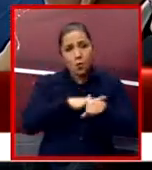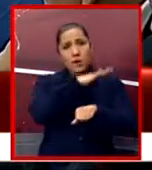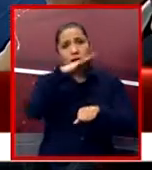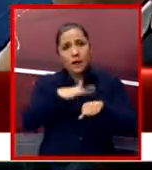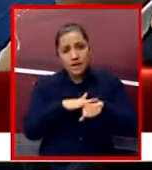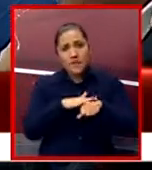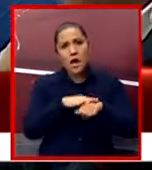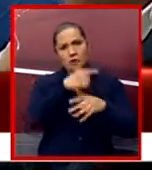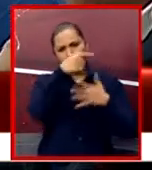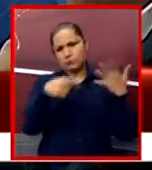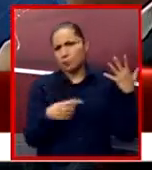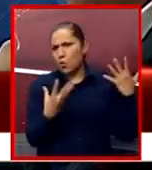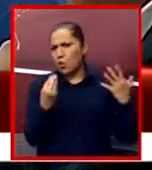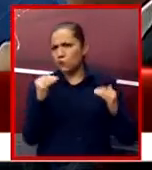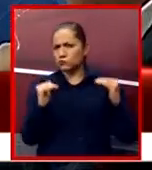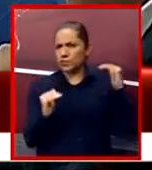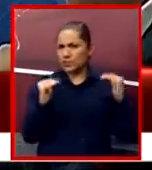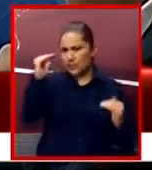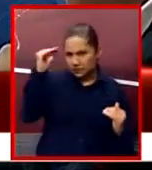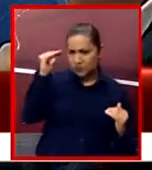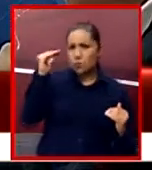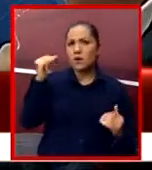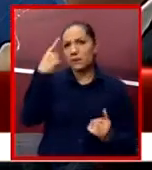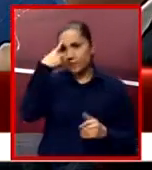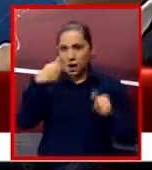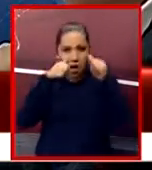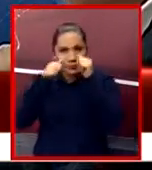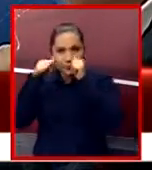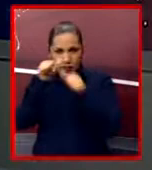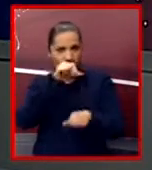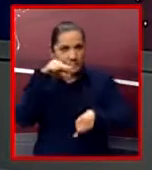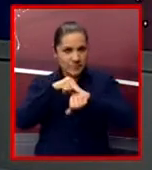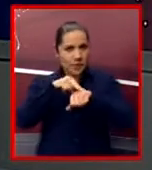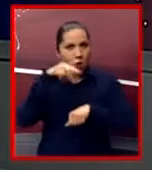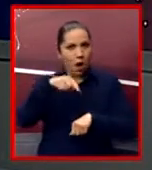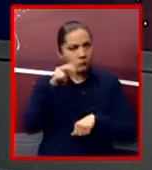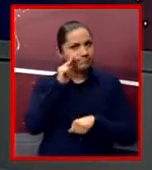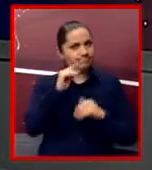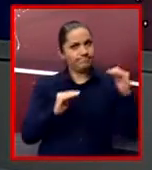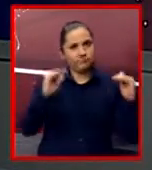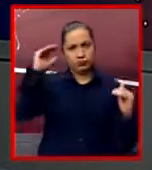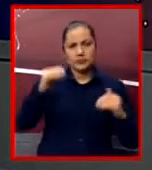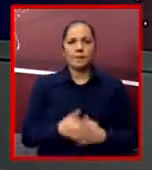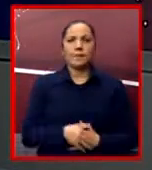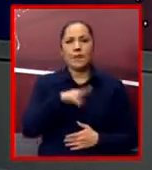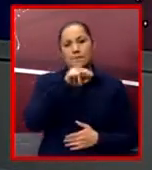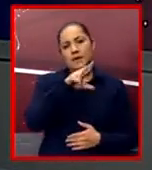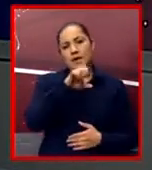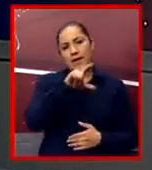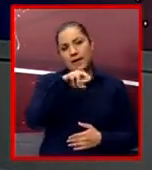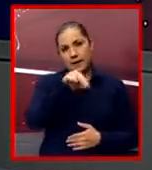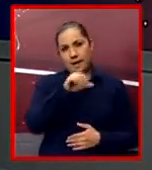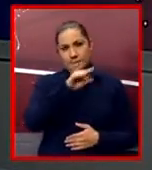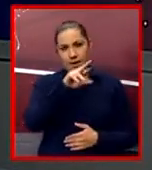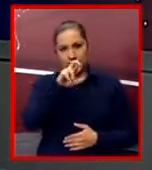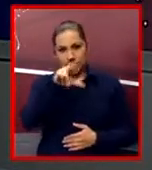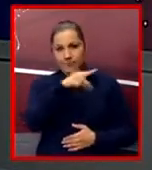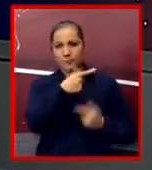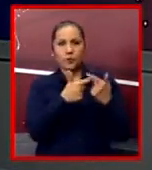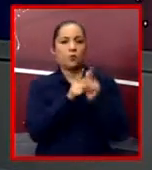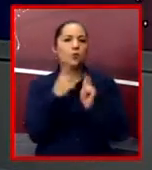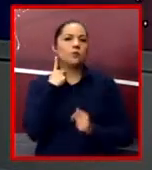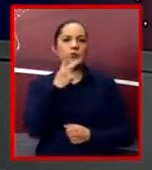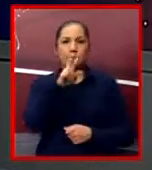con mayor desigualdad y rezago en la calidad de atención médica. María Elena Barrera Tapia, senadora del Partido Verde Ecologista, dijo que